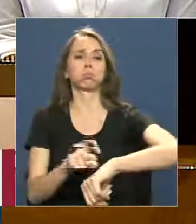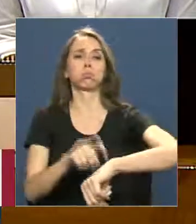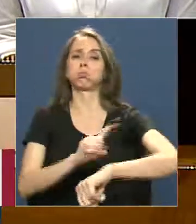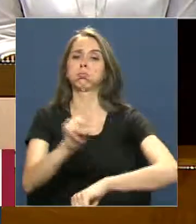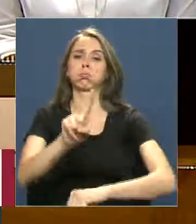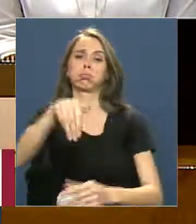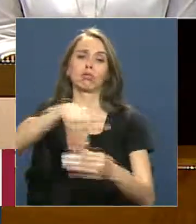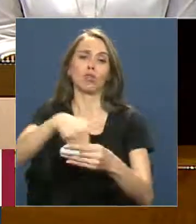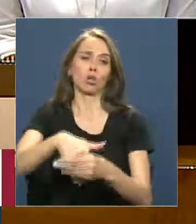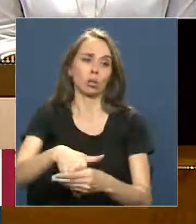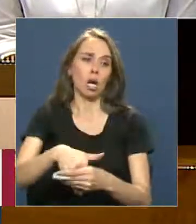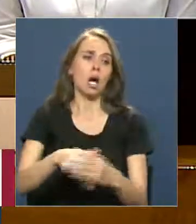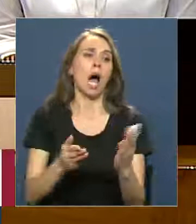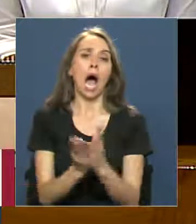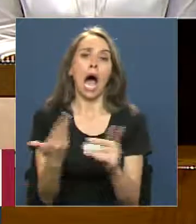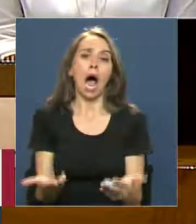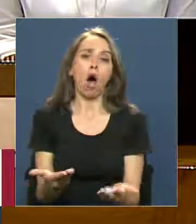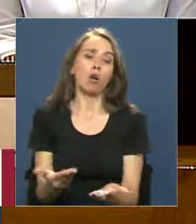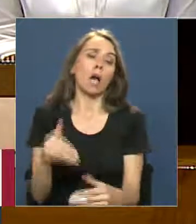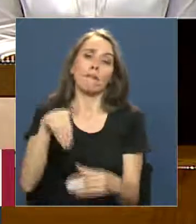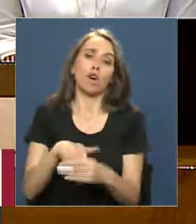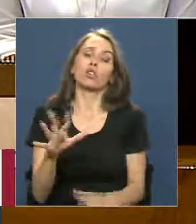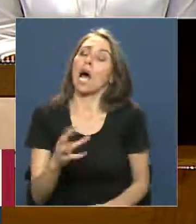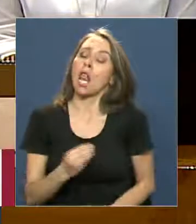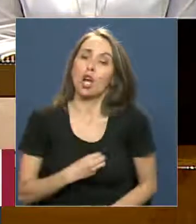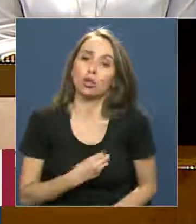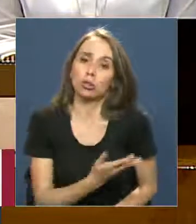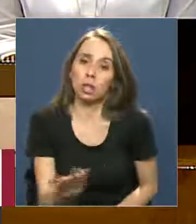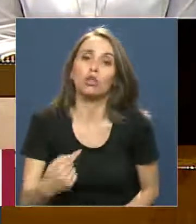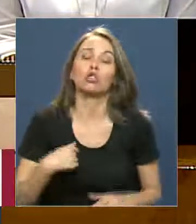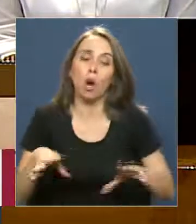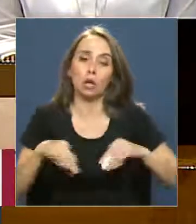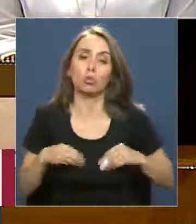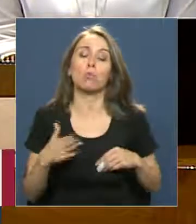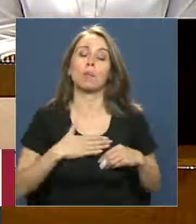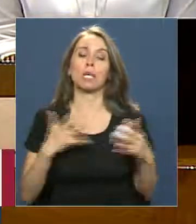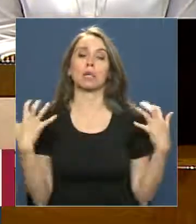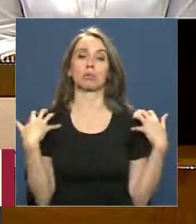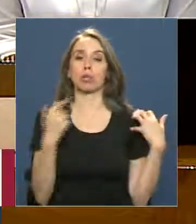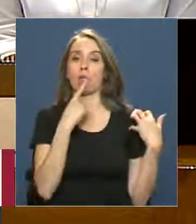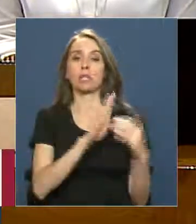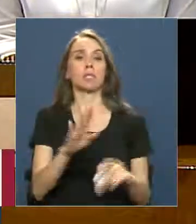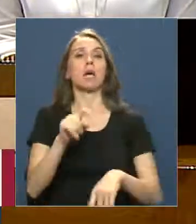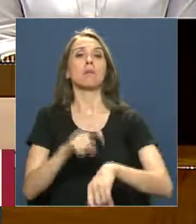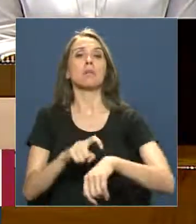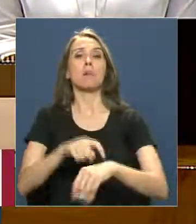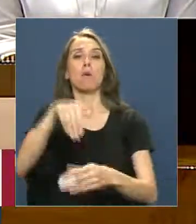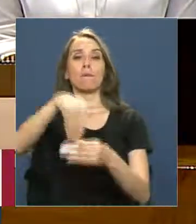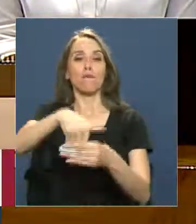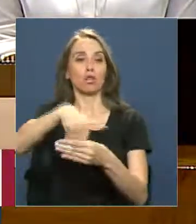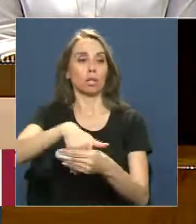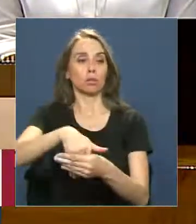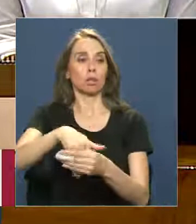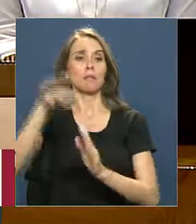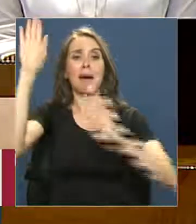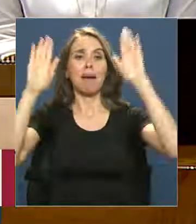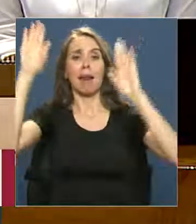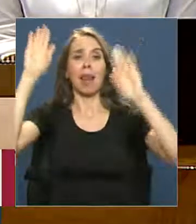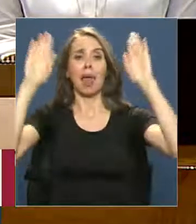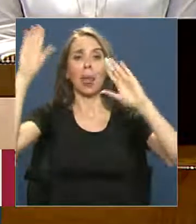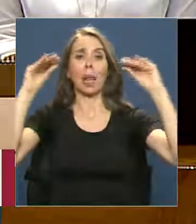votar. Empezamos a votar. Lo siento mucho, colegas, asumo. Muy bien, tiempo de votaciones, colegas. Tiempo de votaciones.